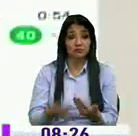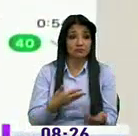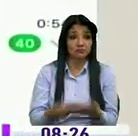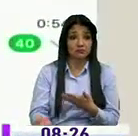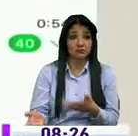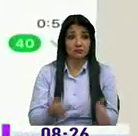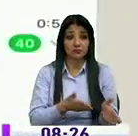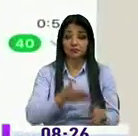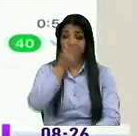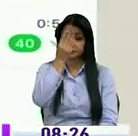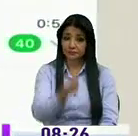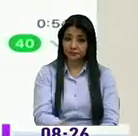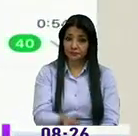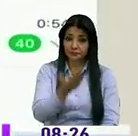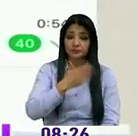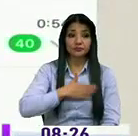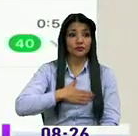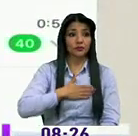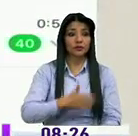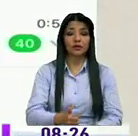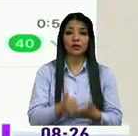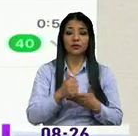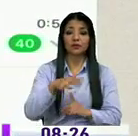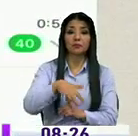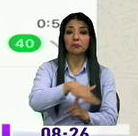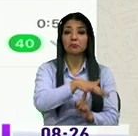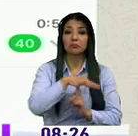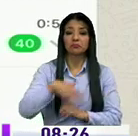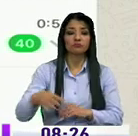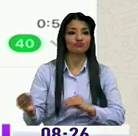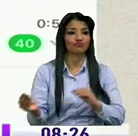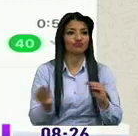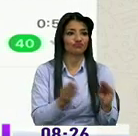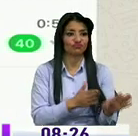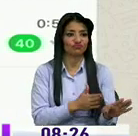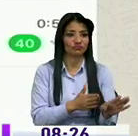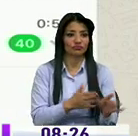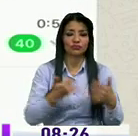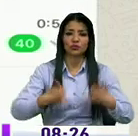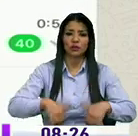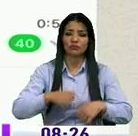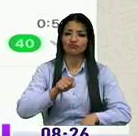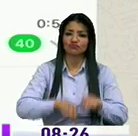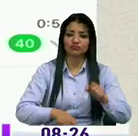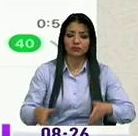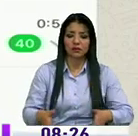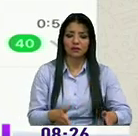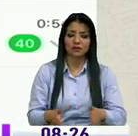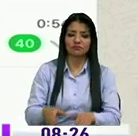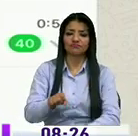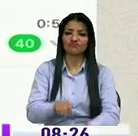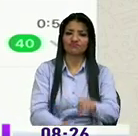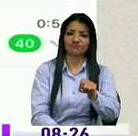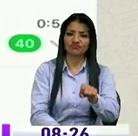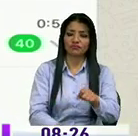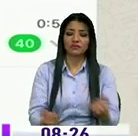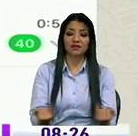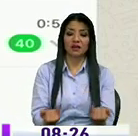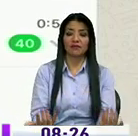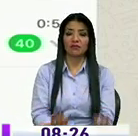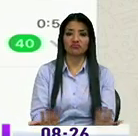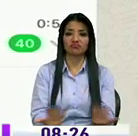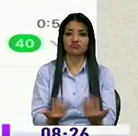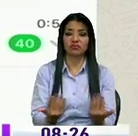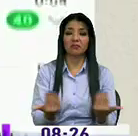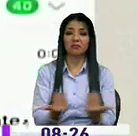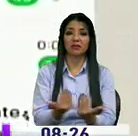días, TVC, por favor, sí, se ayude a este parque, se encuentra en total abandono. Y juegos infantiles rotos, calle de terroría deteriorada, hierbas muy crecidas, basura